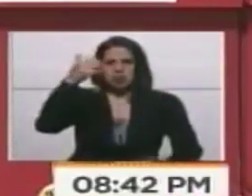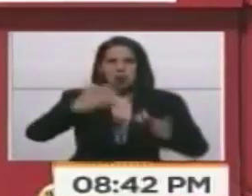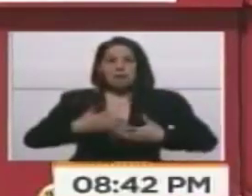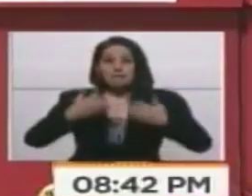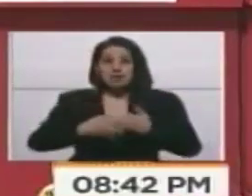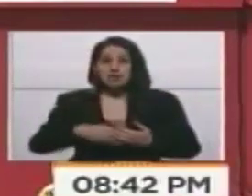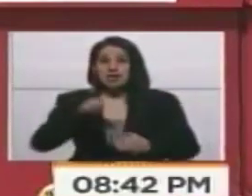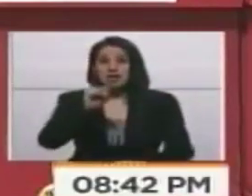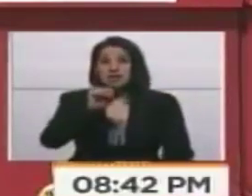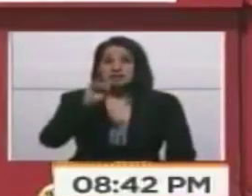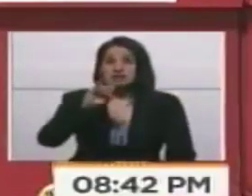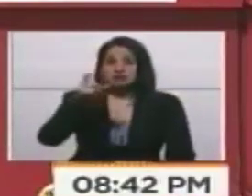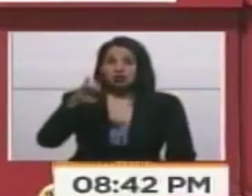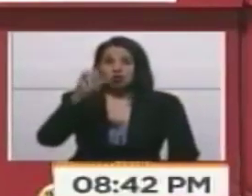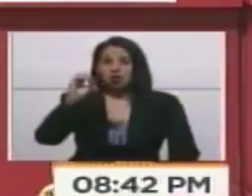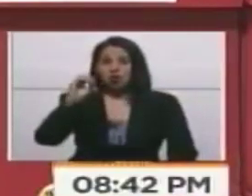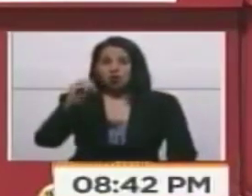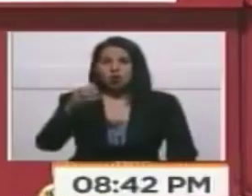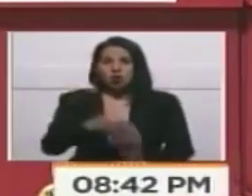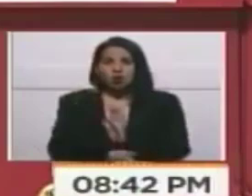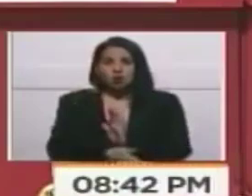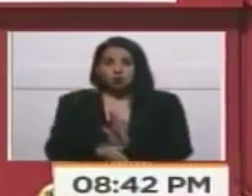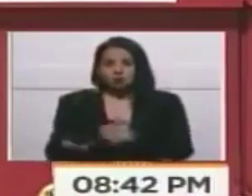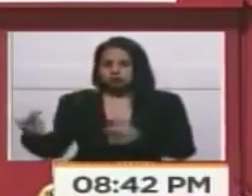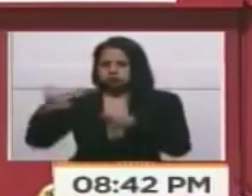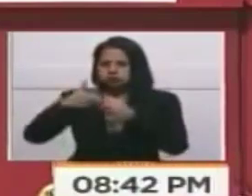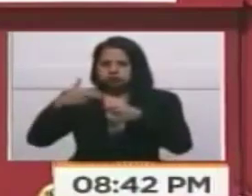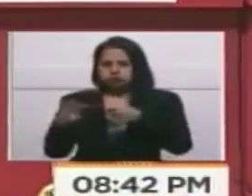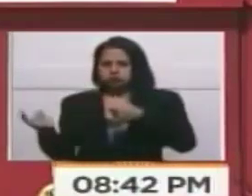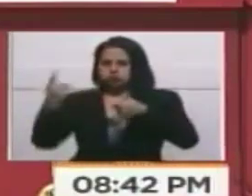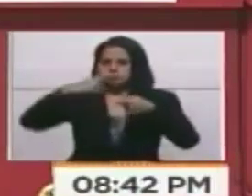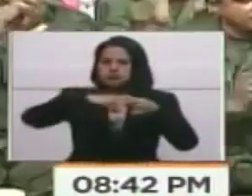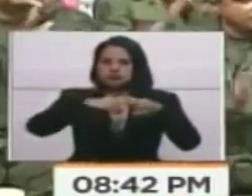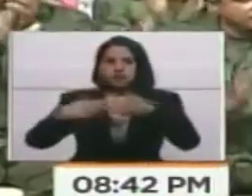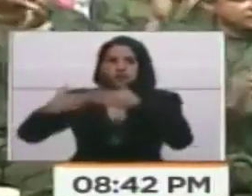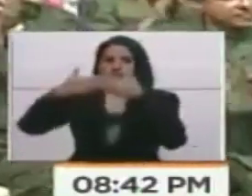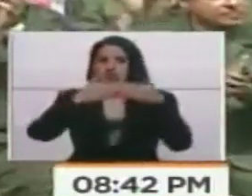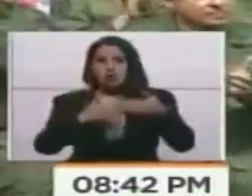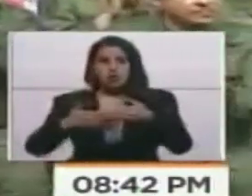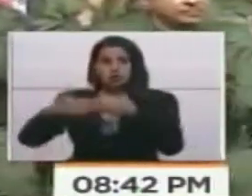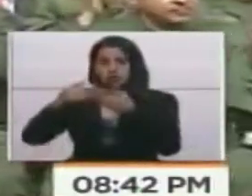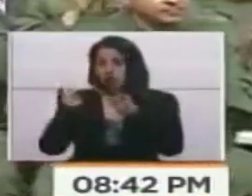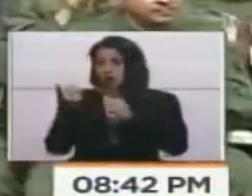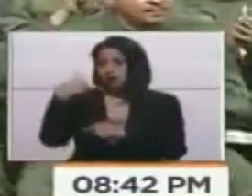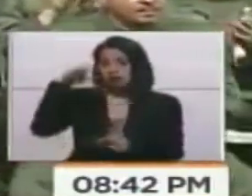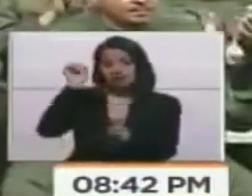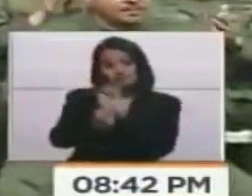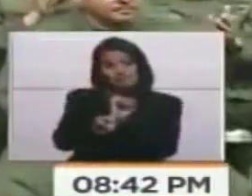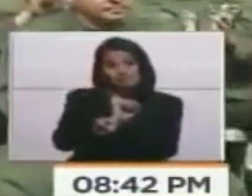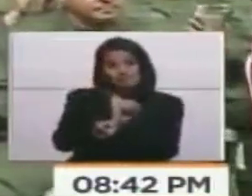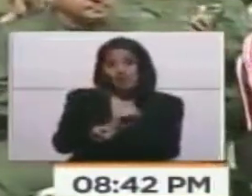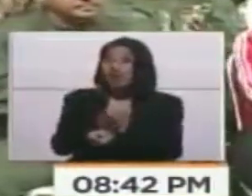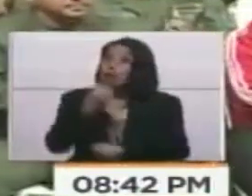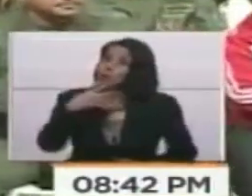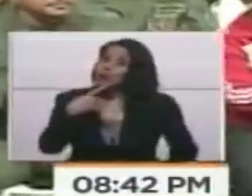Citgo, una filial de PDVSA en Estados Unidos. Es bueno decir las